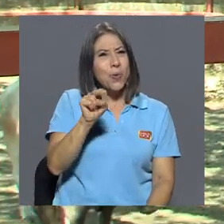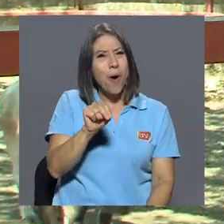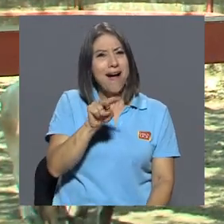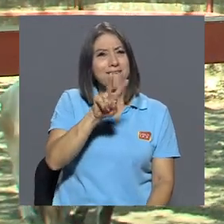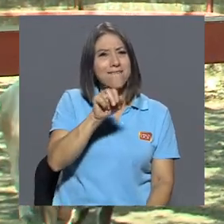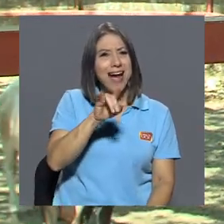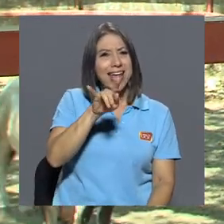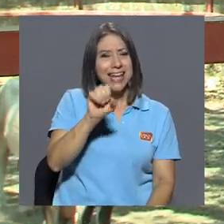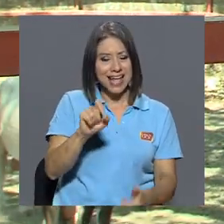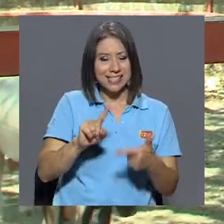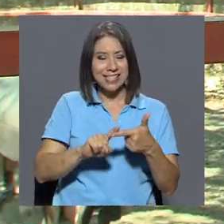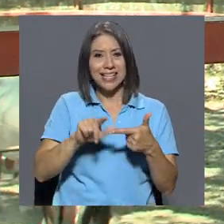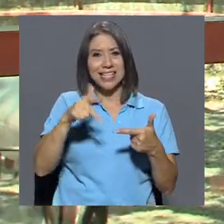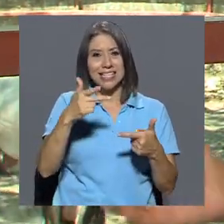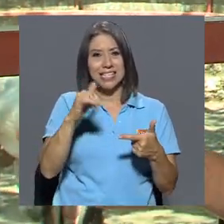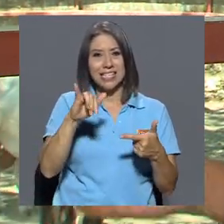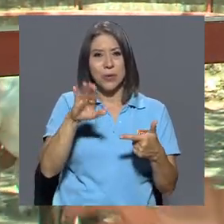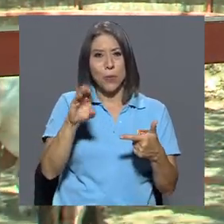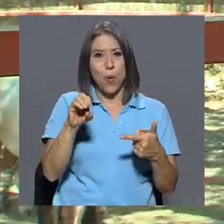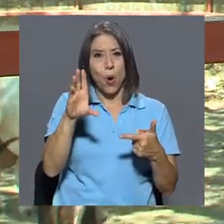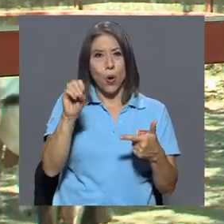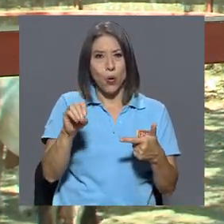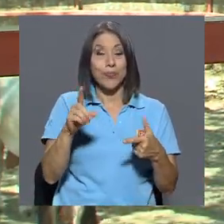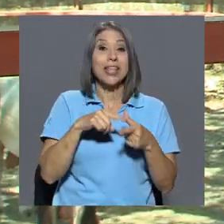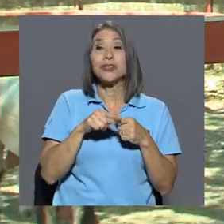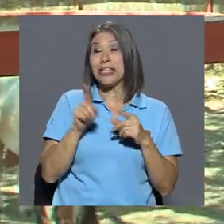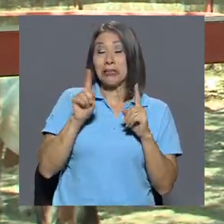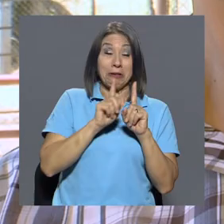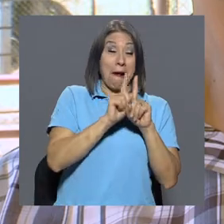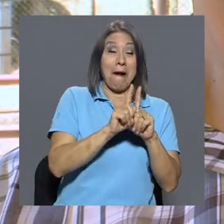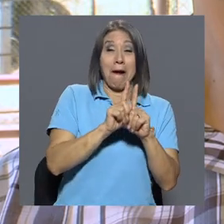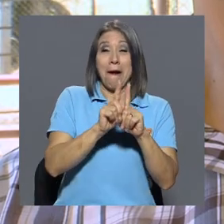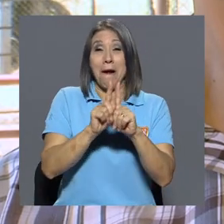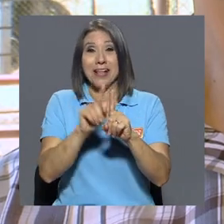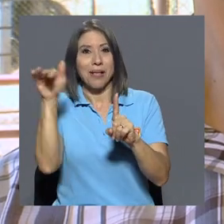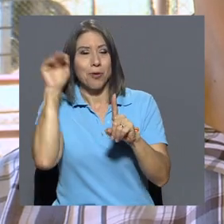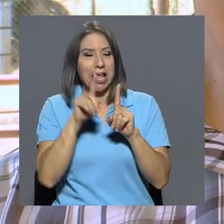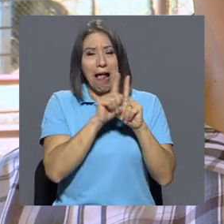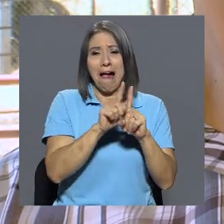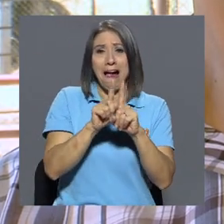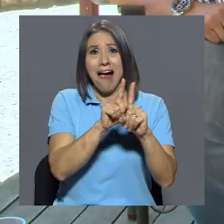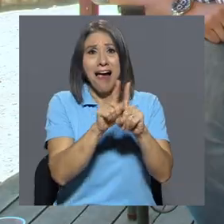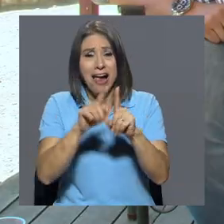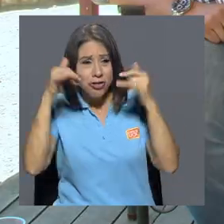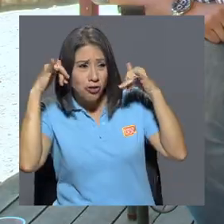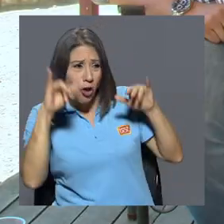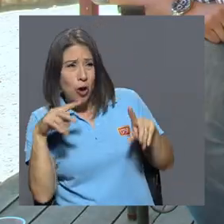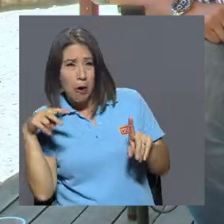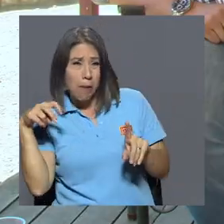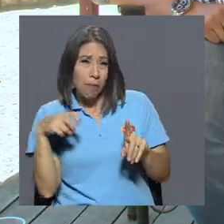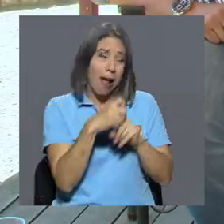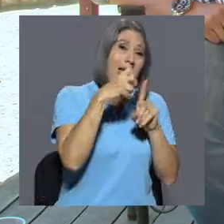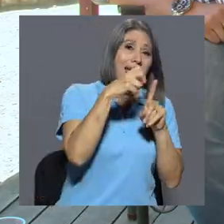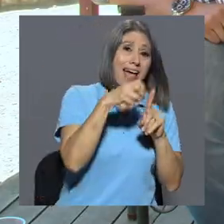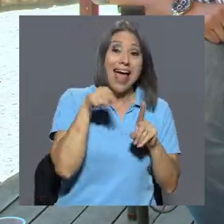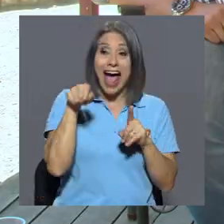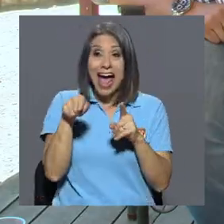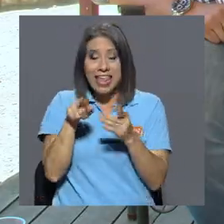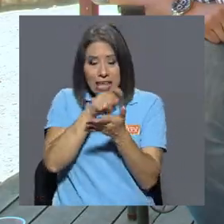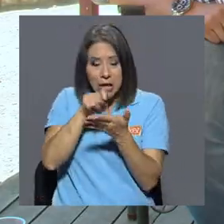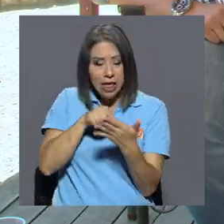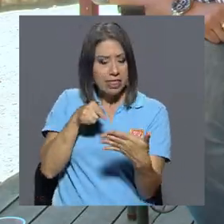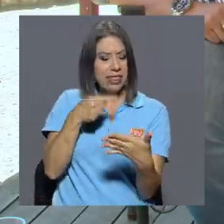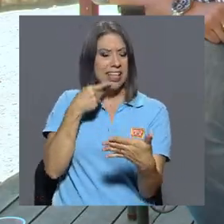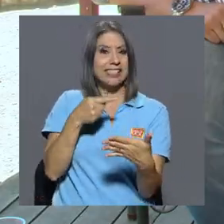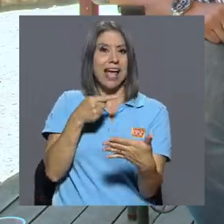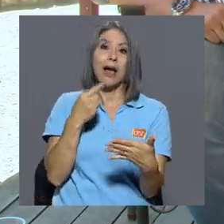momento, y los agarra en Malacrianza. Ahí en el guión decía, bonito animalito, que